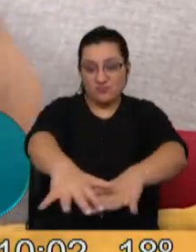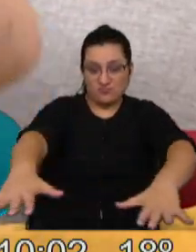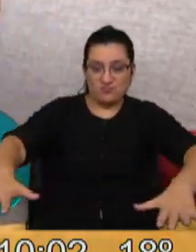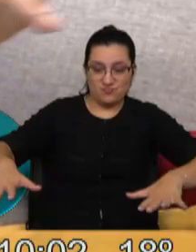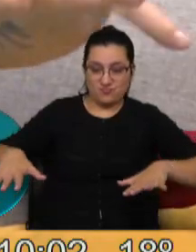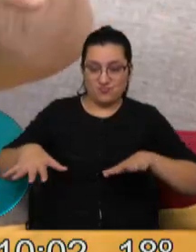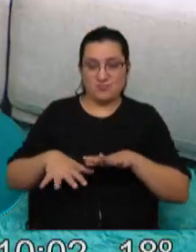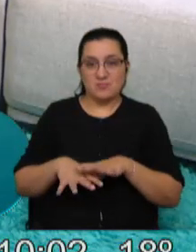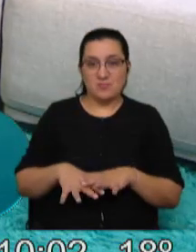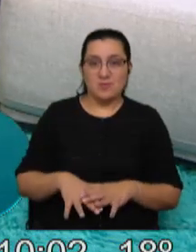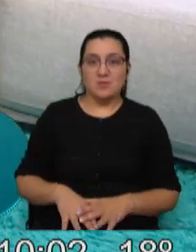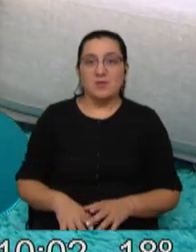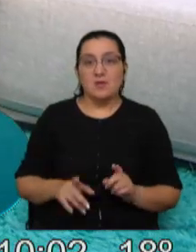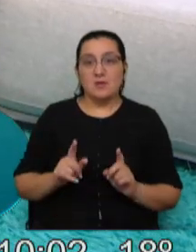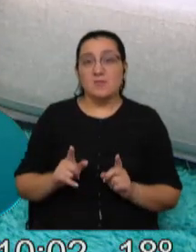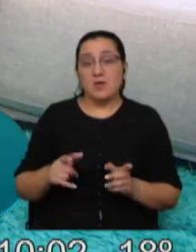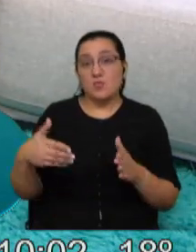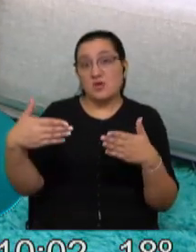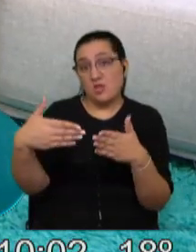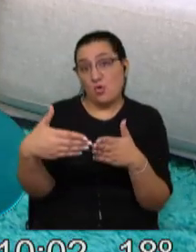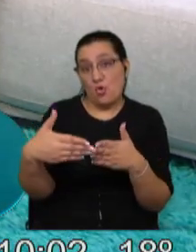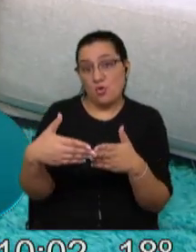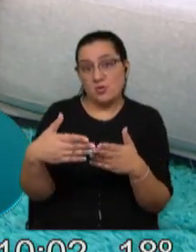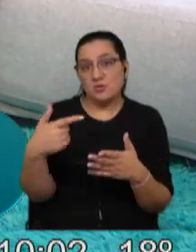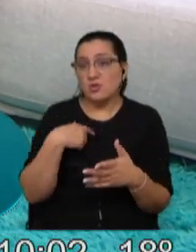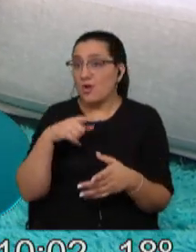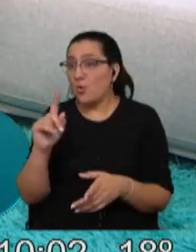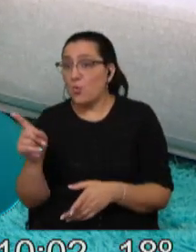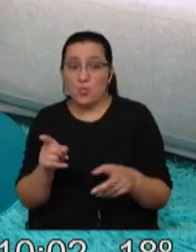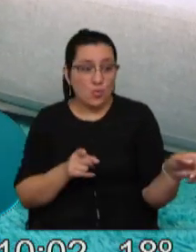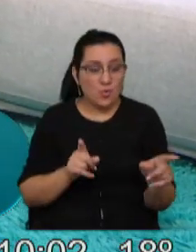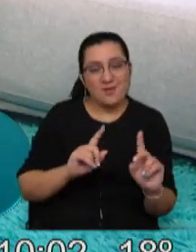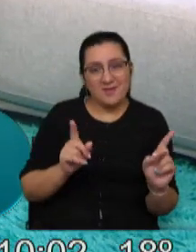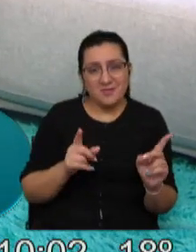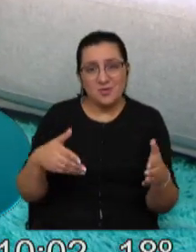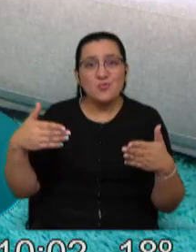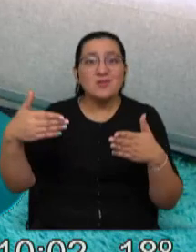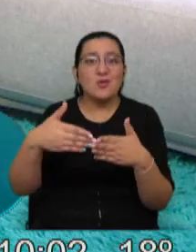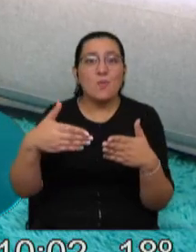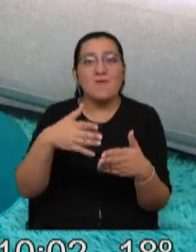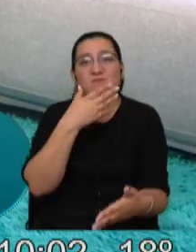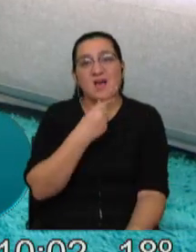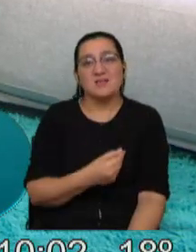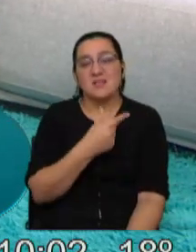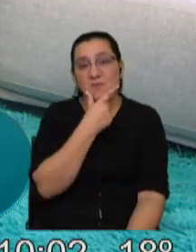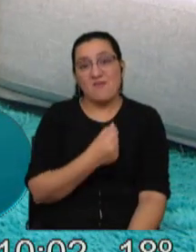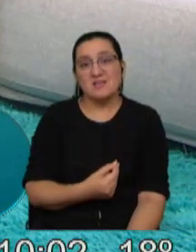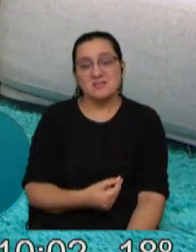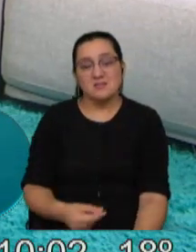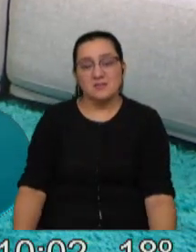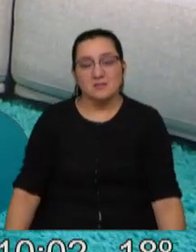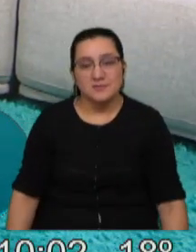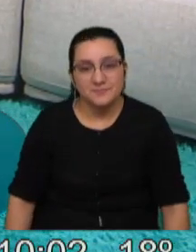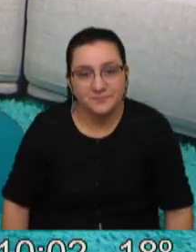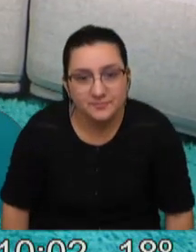No, y sobre todo en un rincón, de forma tal de que yo no tenga que estar, no, te fuiste para acá, te fuiste para acá, sino que, bueno, te tengo acá. Y en base, si